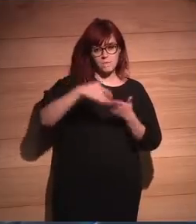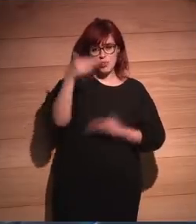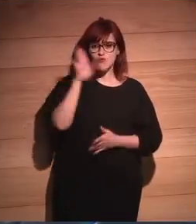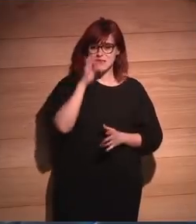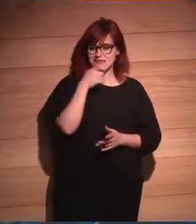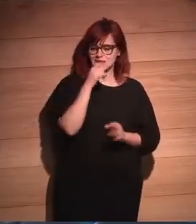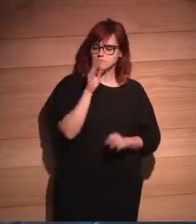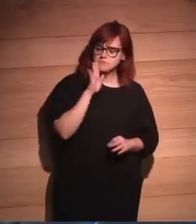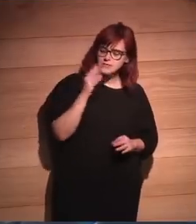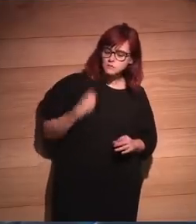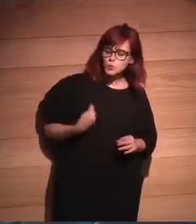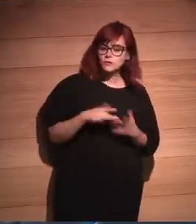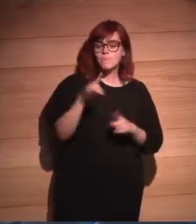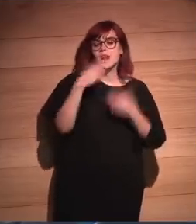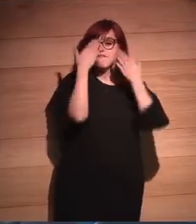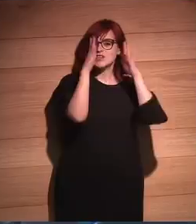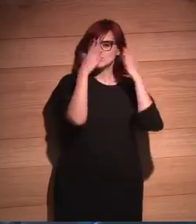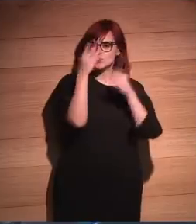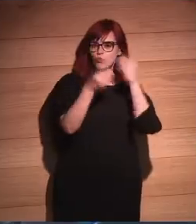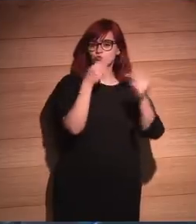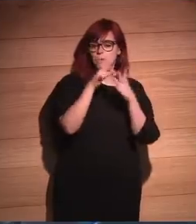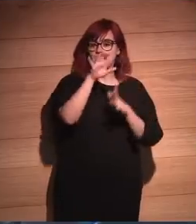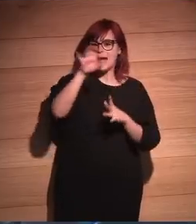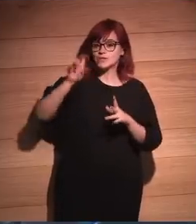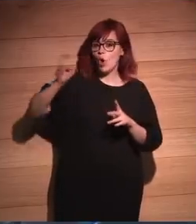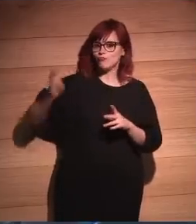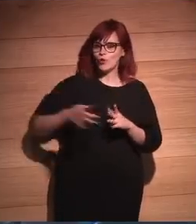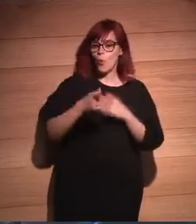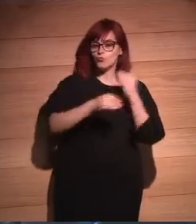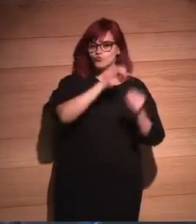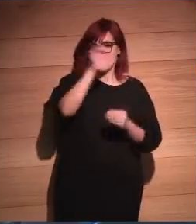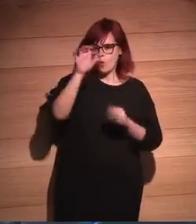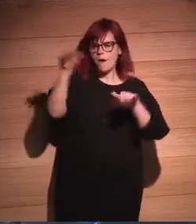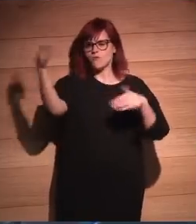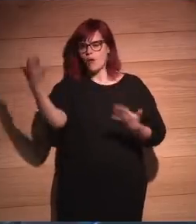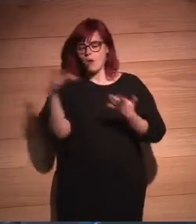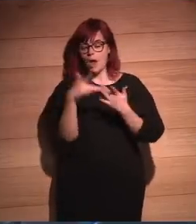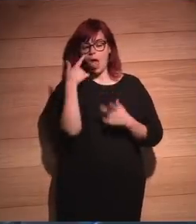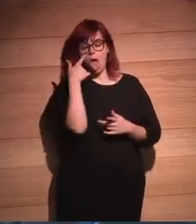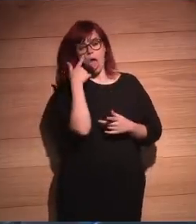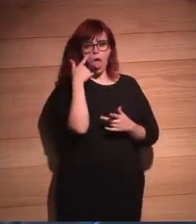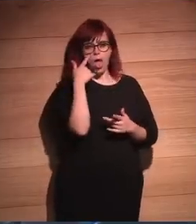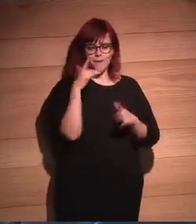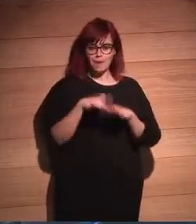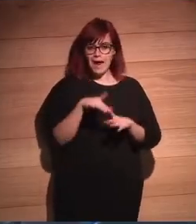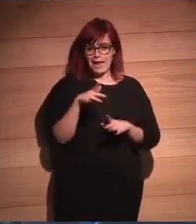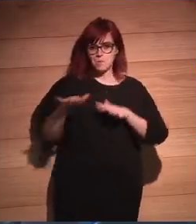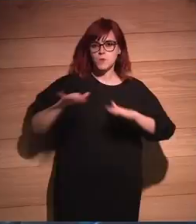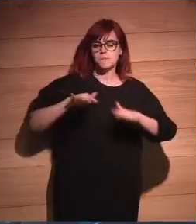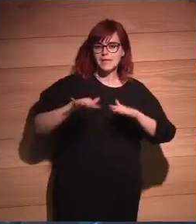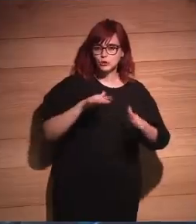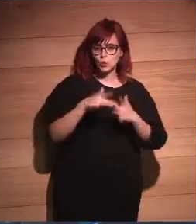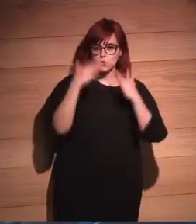línea de cómo se está utilizando Facebook por parte de países distintos de los europeos para apoyar a los movimientos,